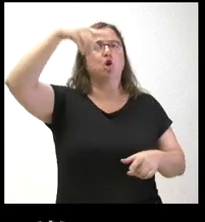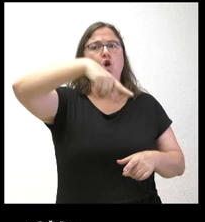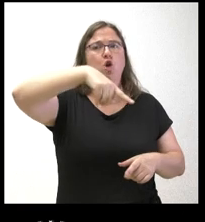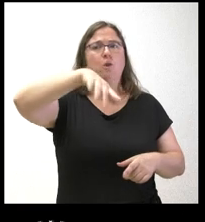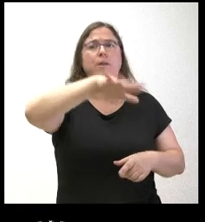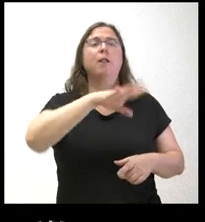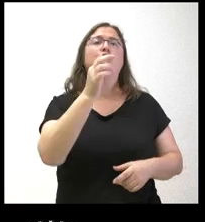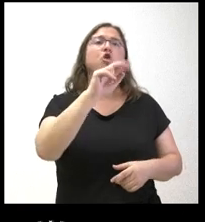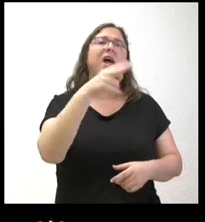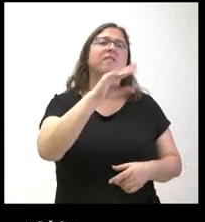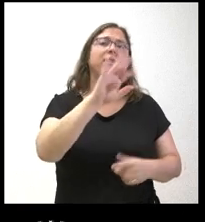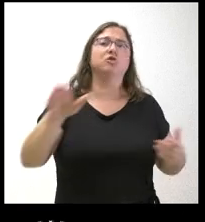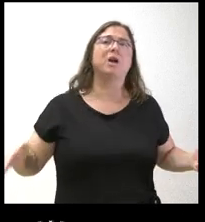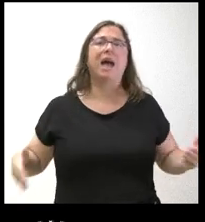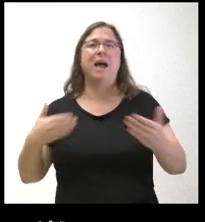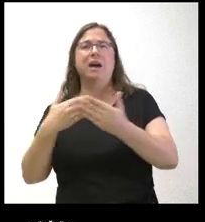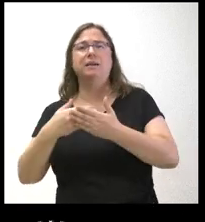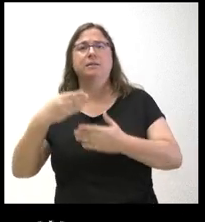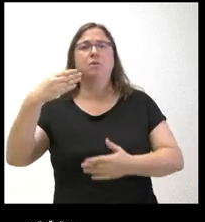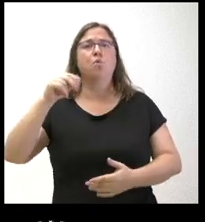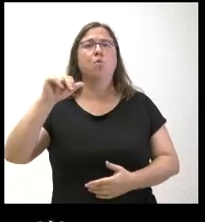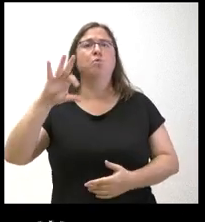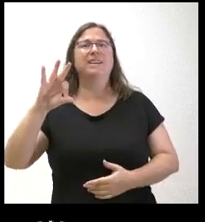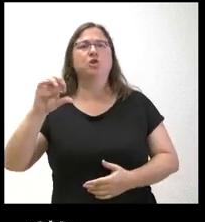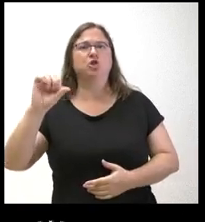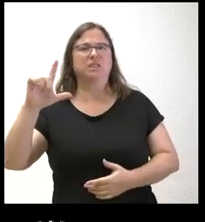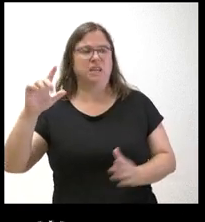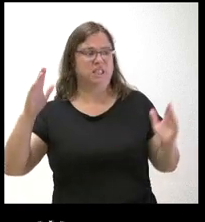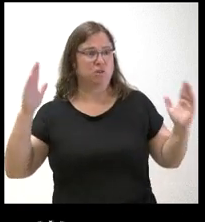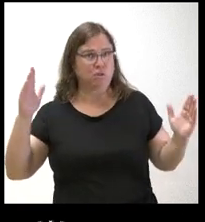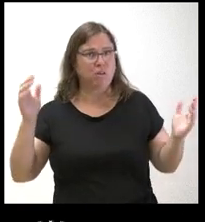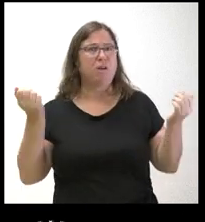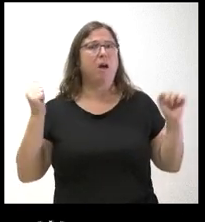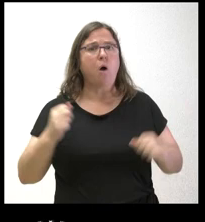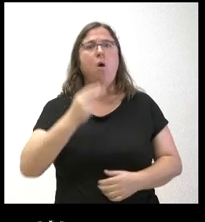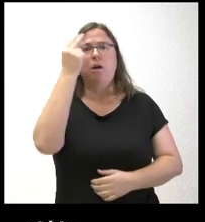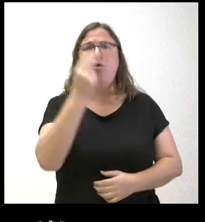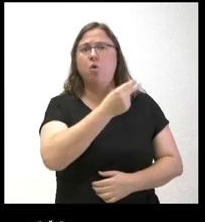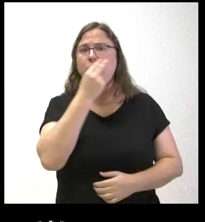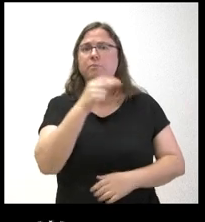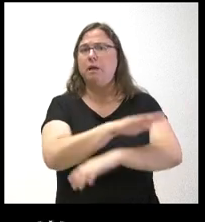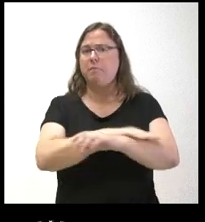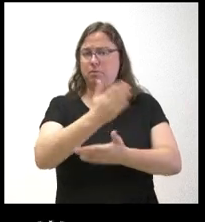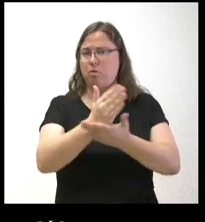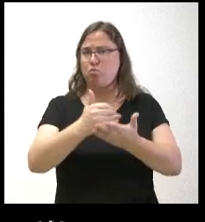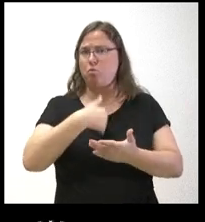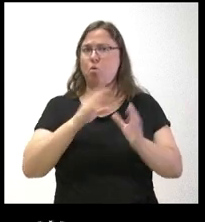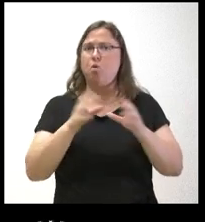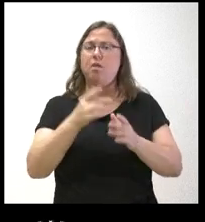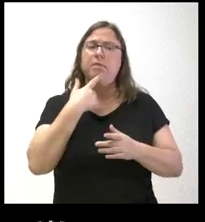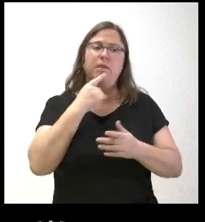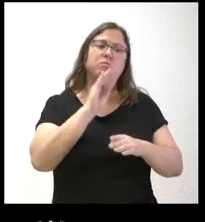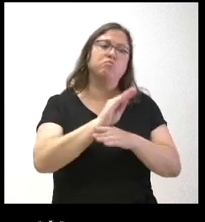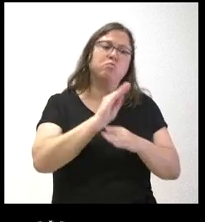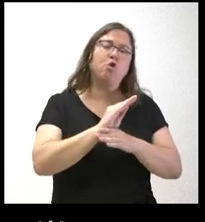de toral de los vados hasta el de cubillos del sil todo a pesar del compromiso Expreso de la administración autonómica de tener en cuenta los proyectos